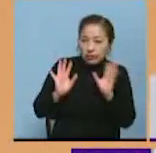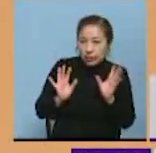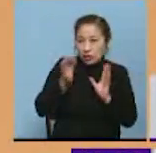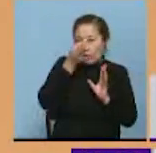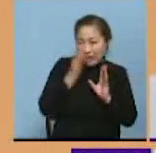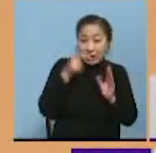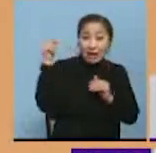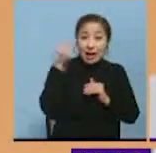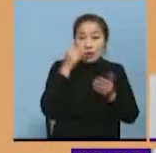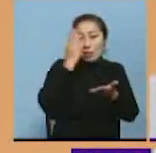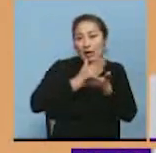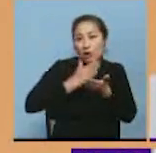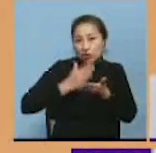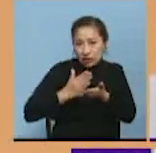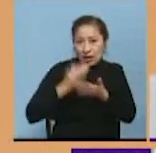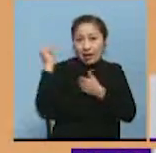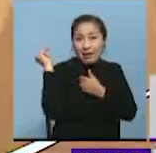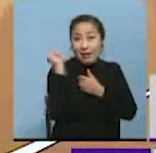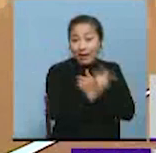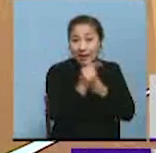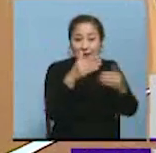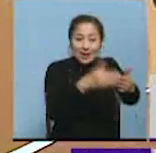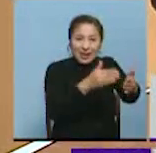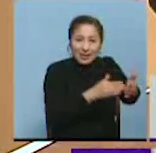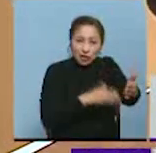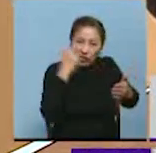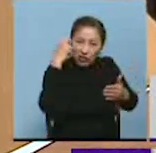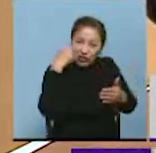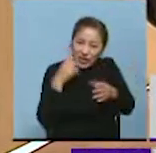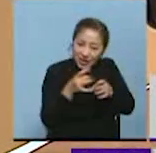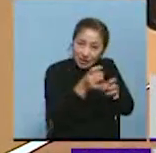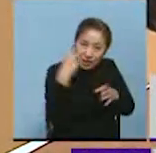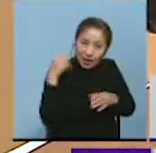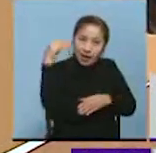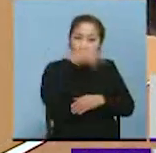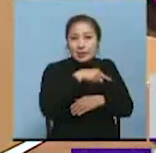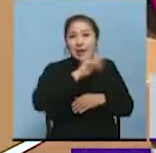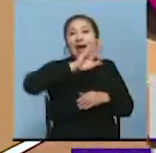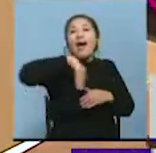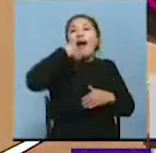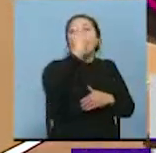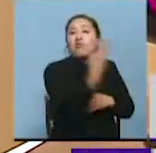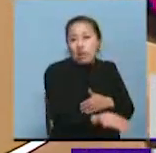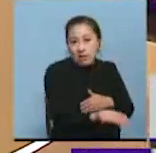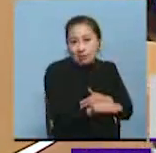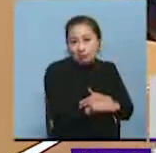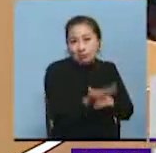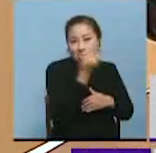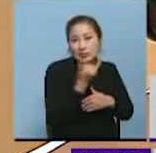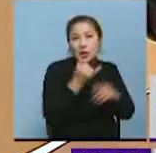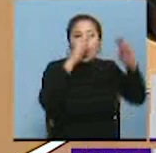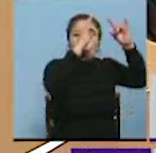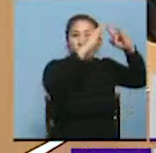Alrededor de 20 stand de comidas. Van a estar en el estacionamiento de la estación, o sea, en el lado de afuera, con una